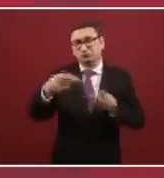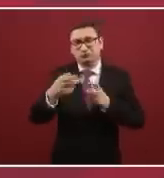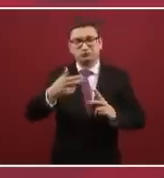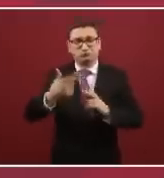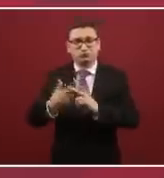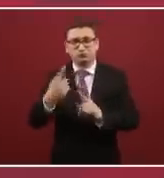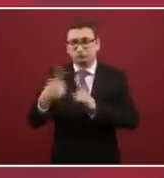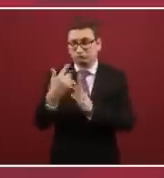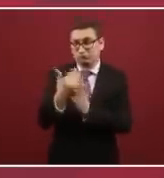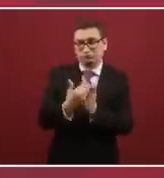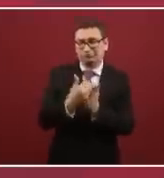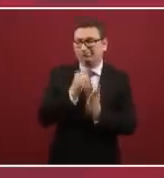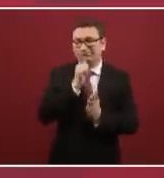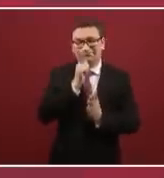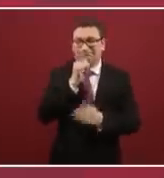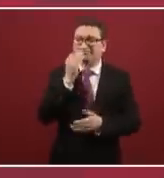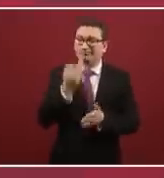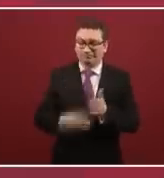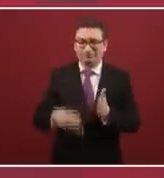más